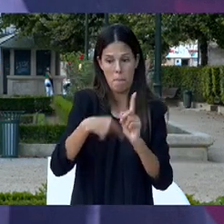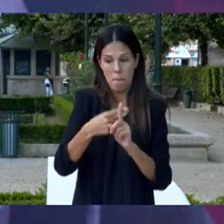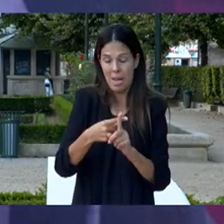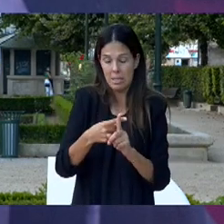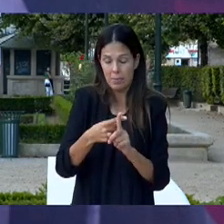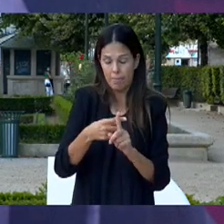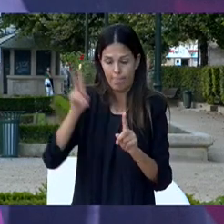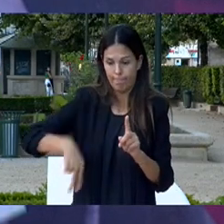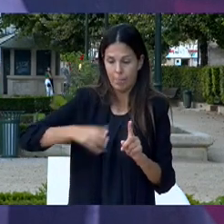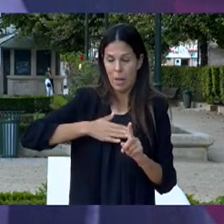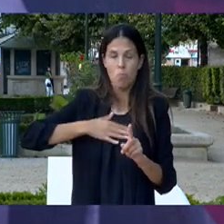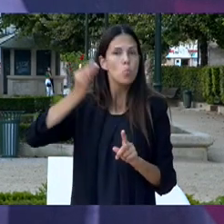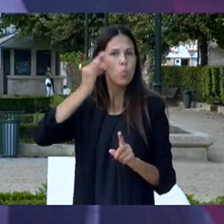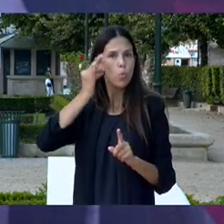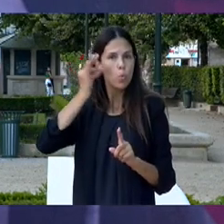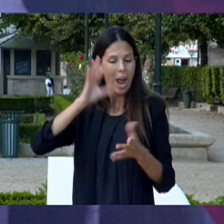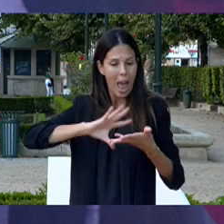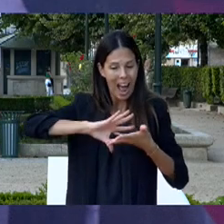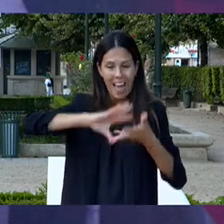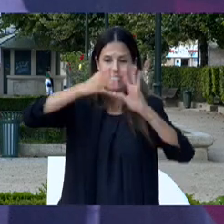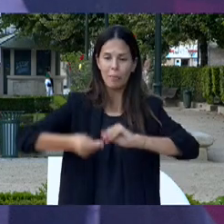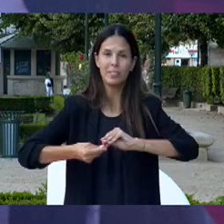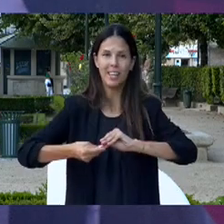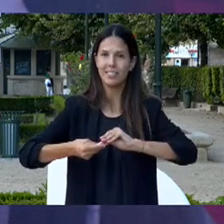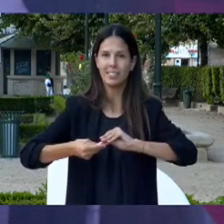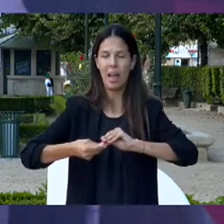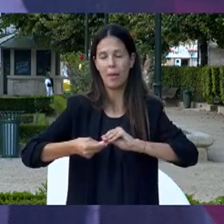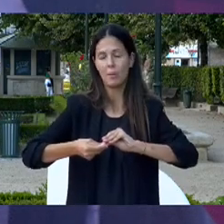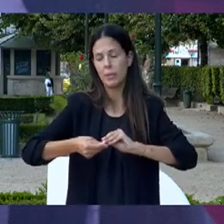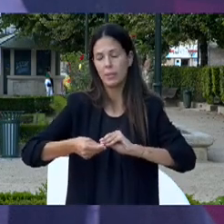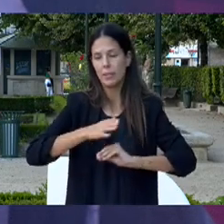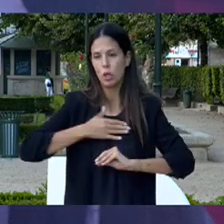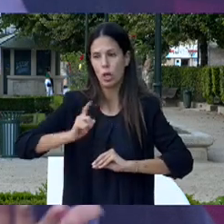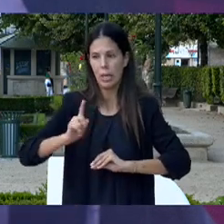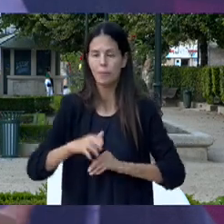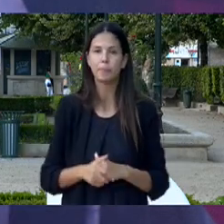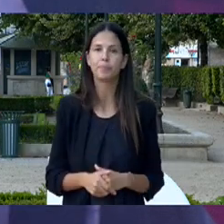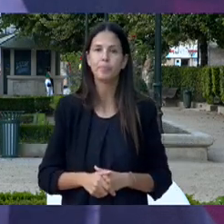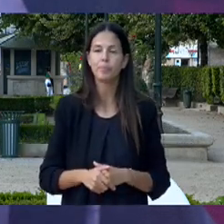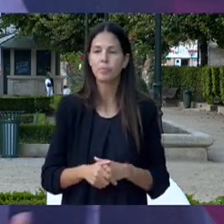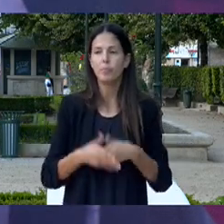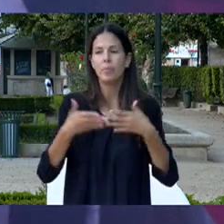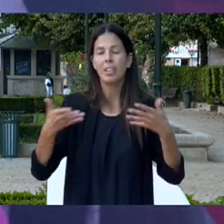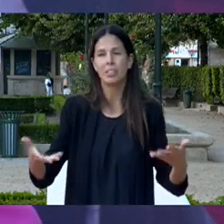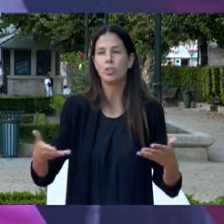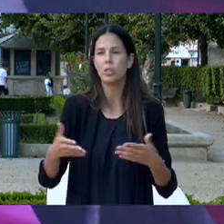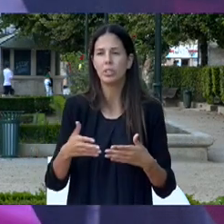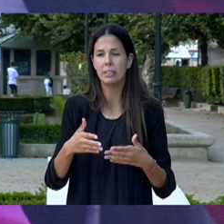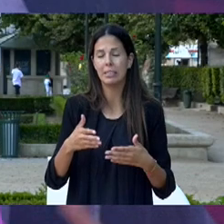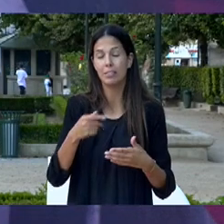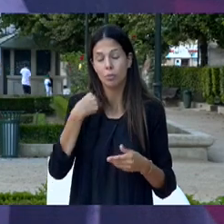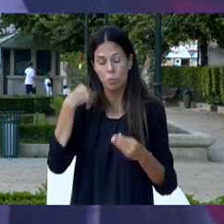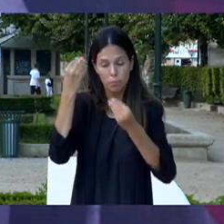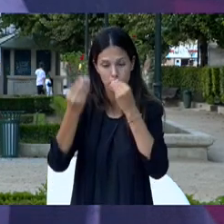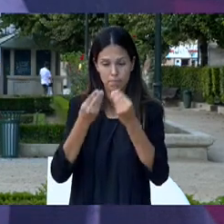por ser mulleres e non adaptarse a ese abafante corsé franquista de ser nais esposas, que eu creo que esa, para rematar, non? Creo que